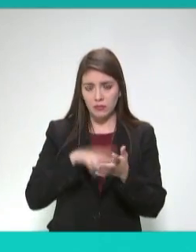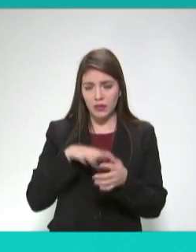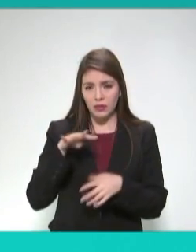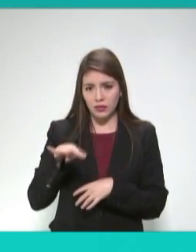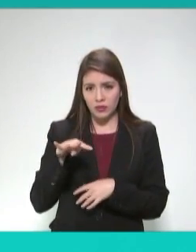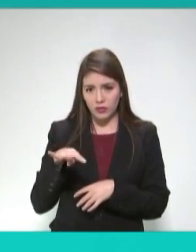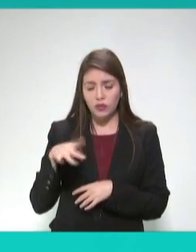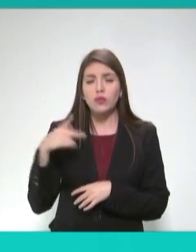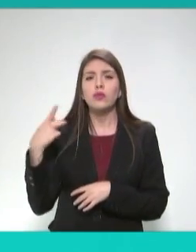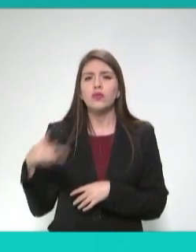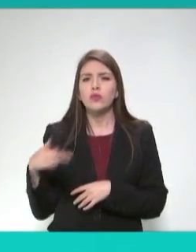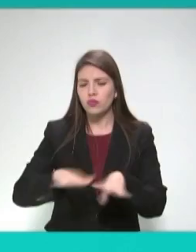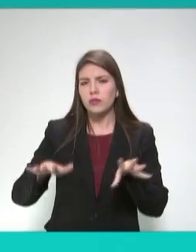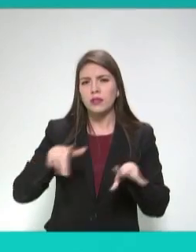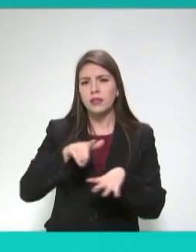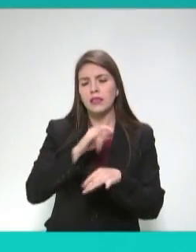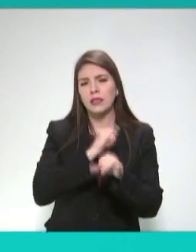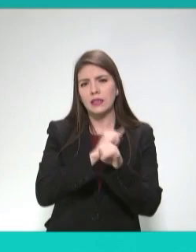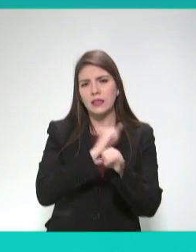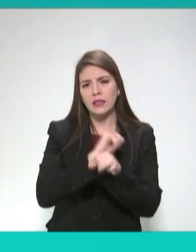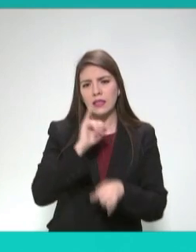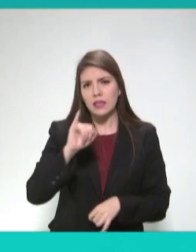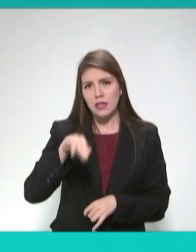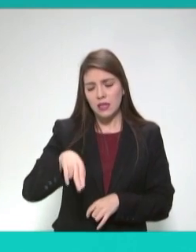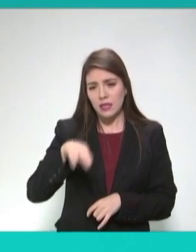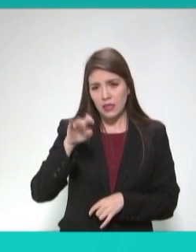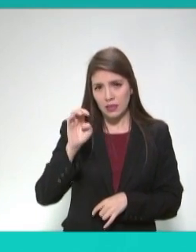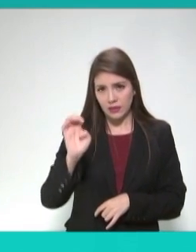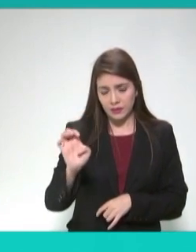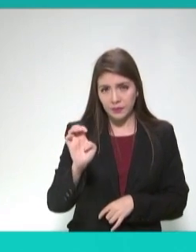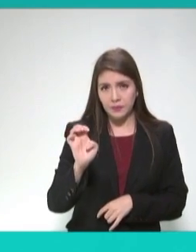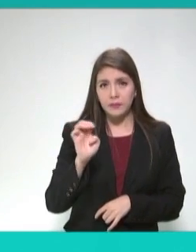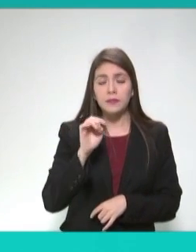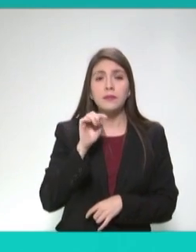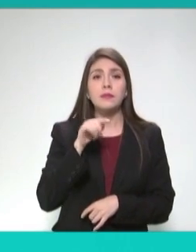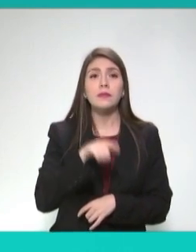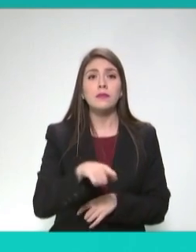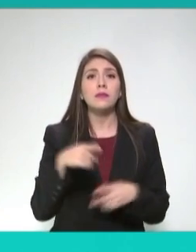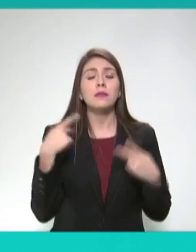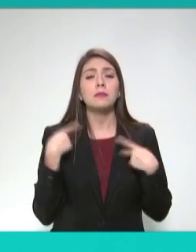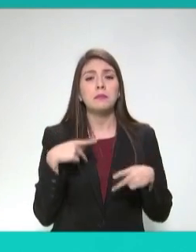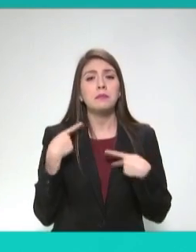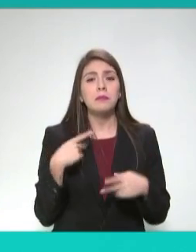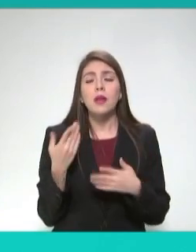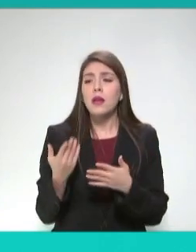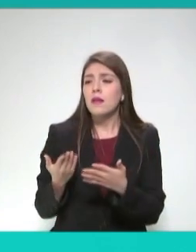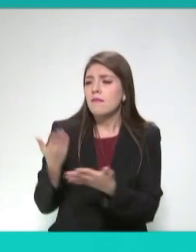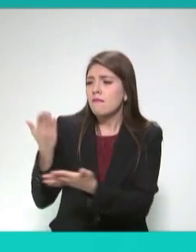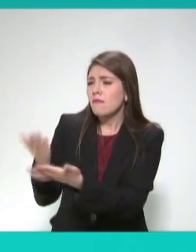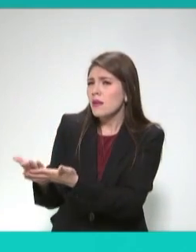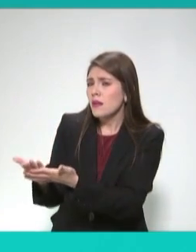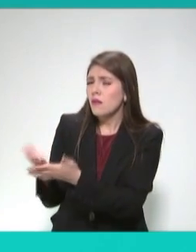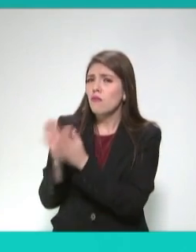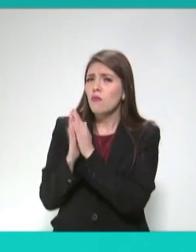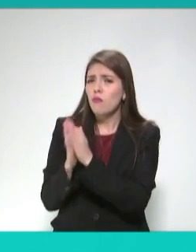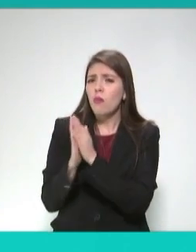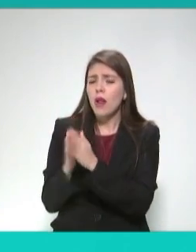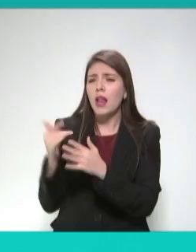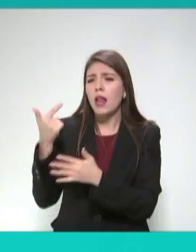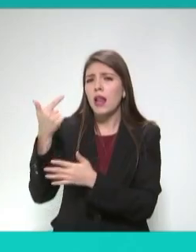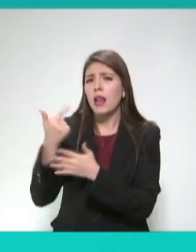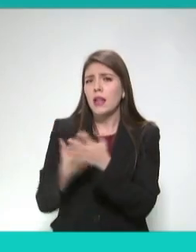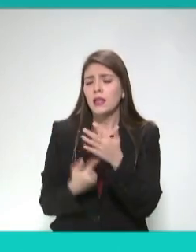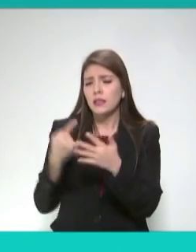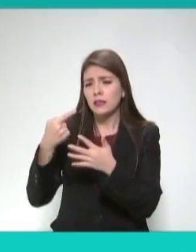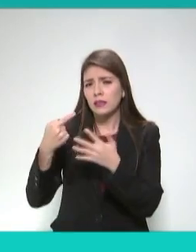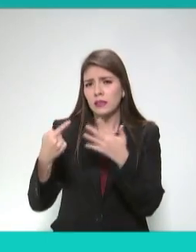Instituto Nacional Electoral, una persona solicitó a ese sujeto obligado la lista completa de los